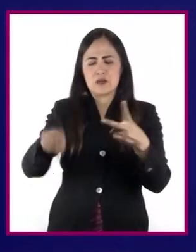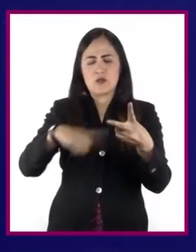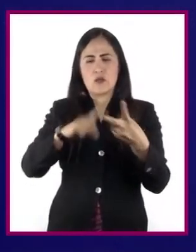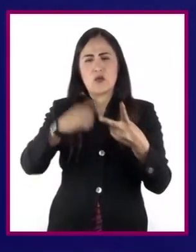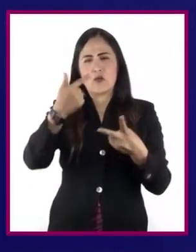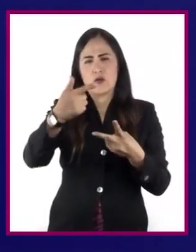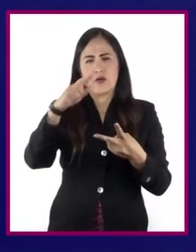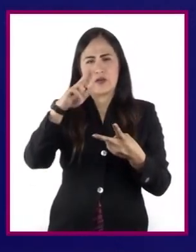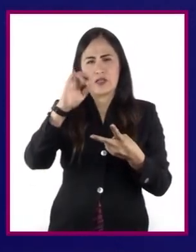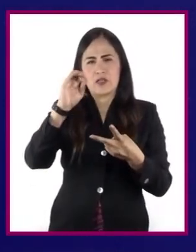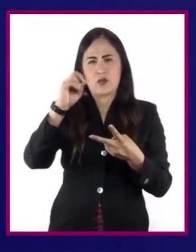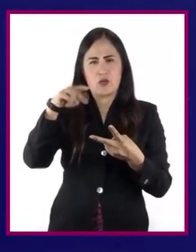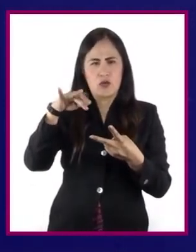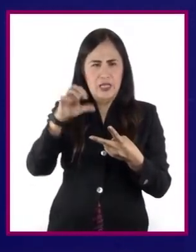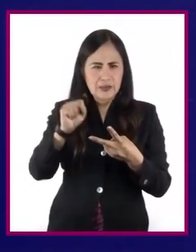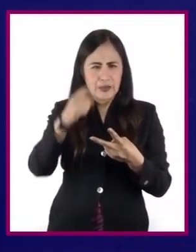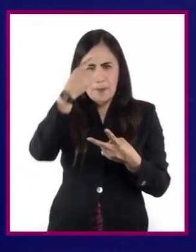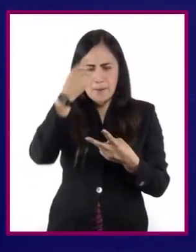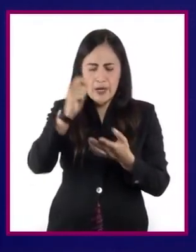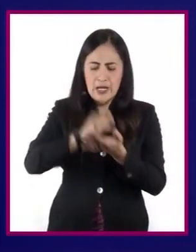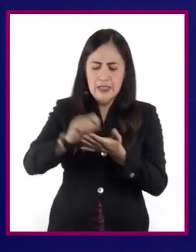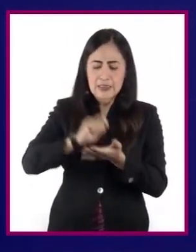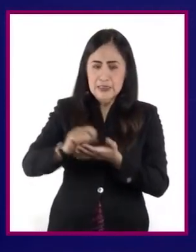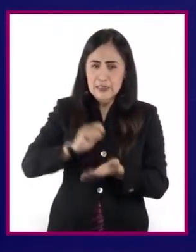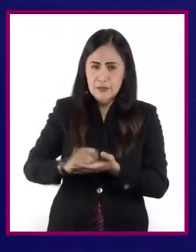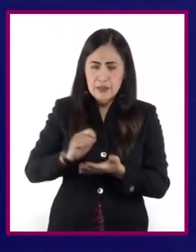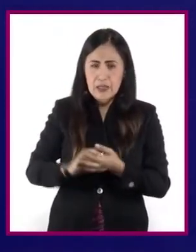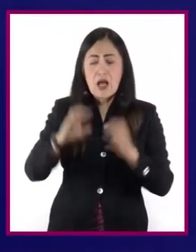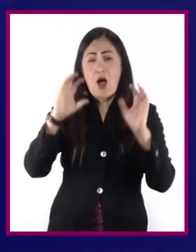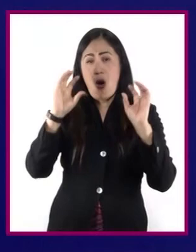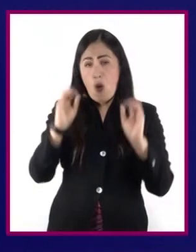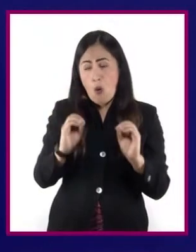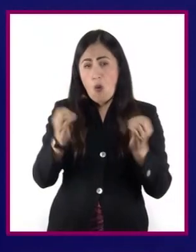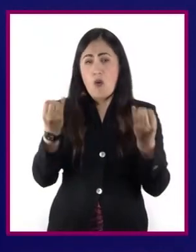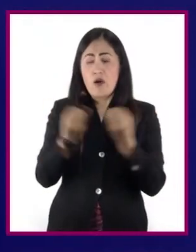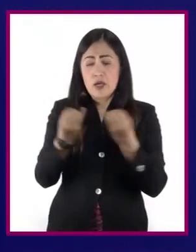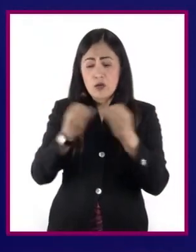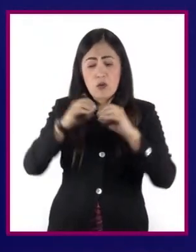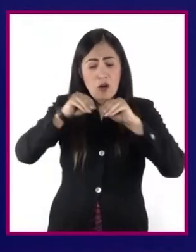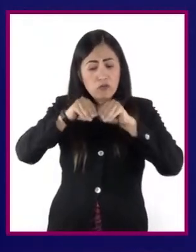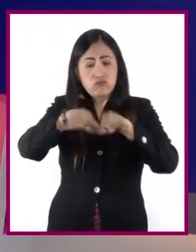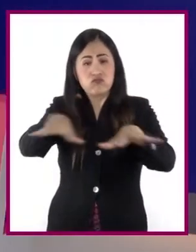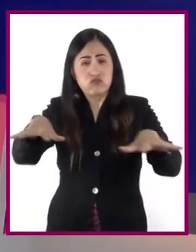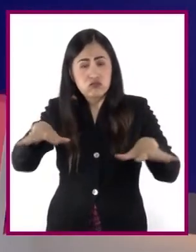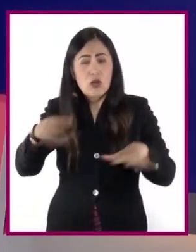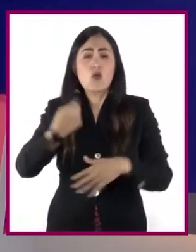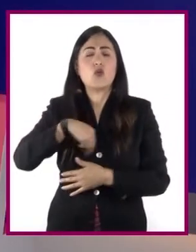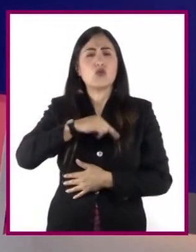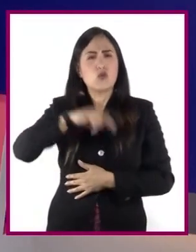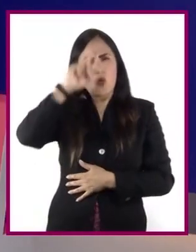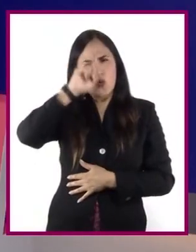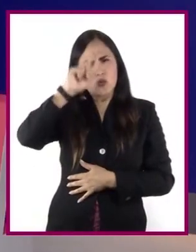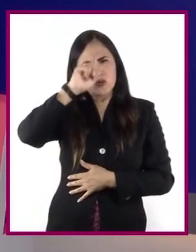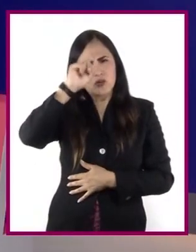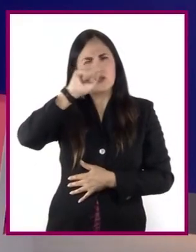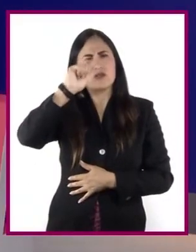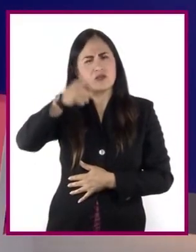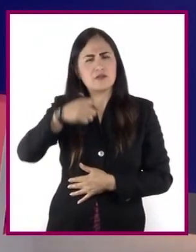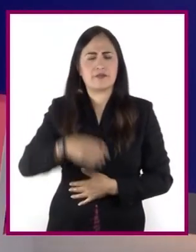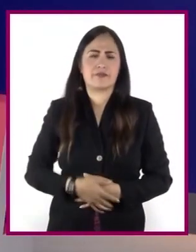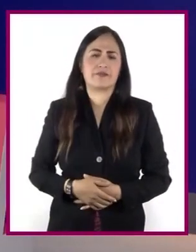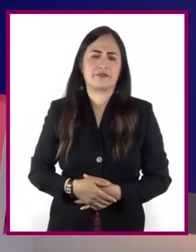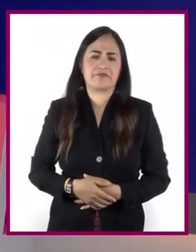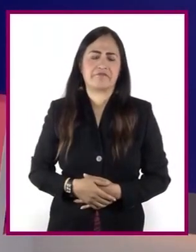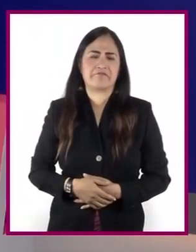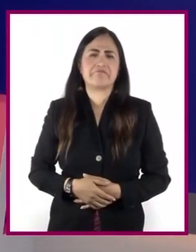escribirlas o incluso publicarlas? ¿Qué podemos recomendarles? Para empezar, podemos recomendarles